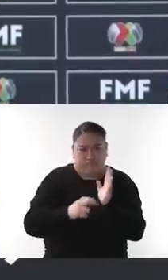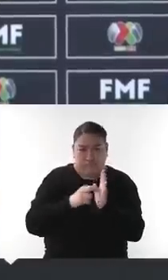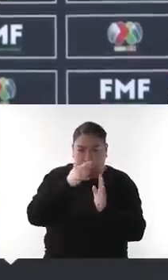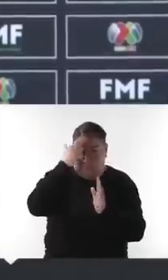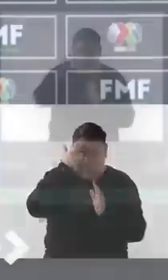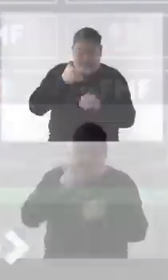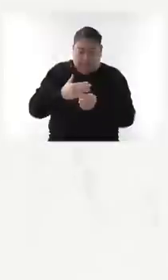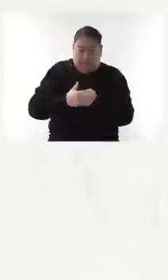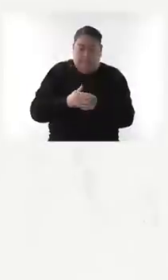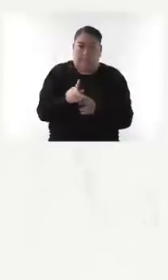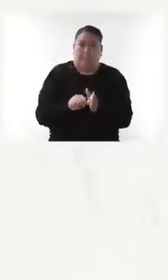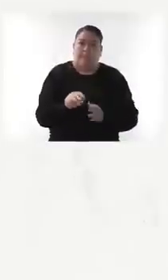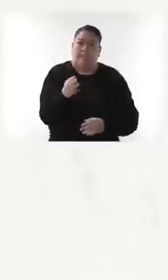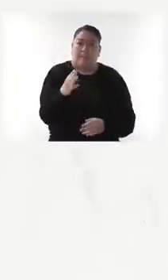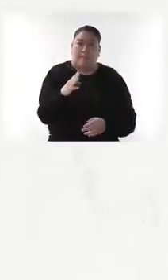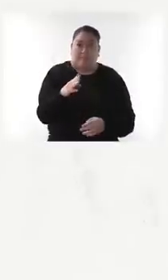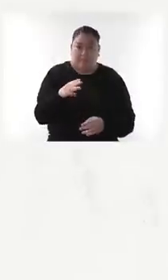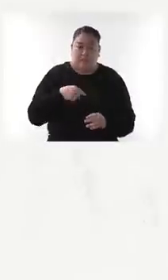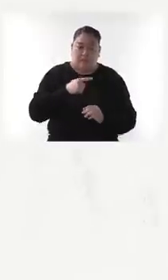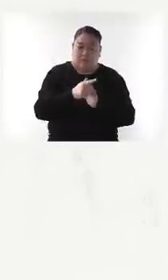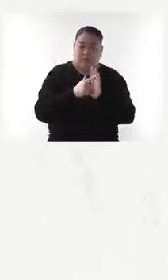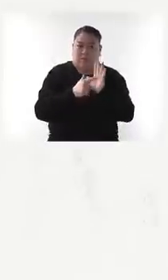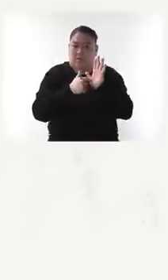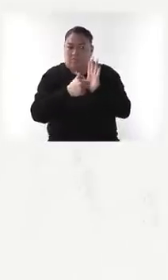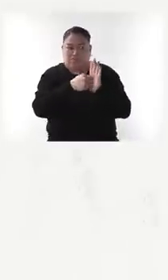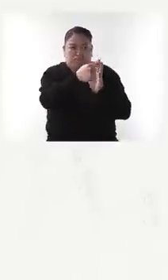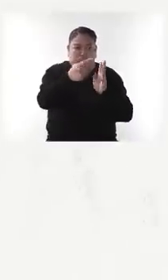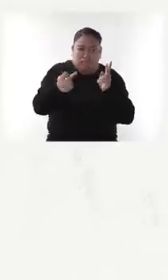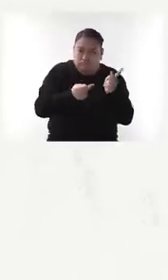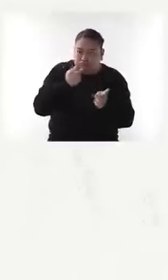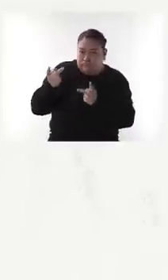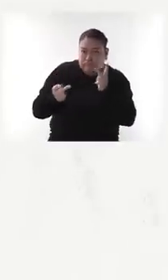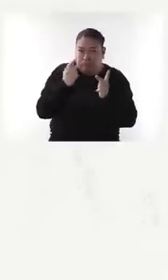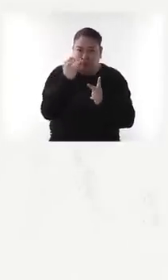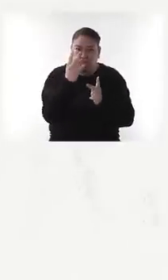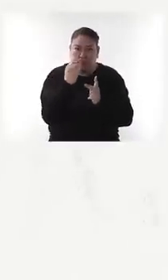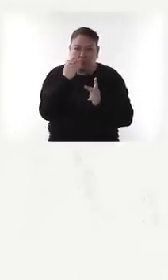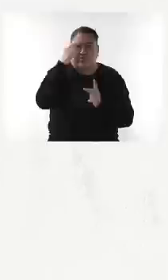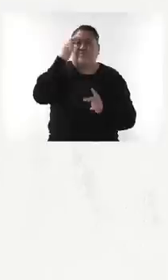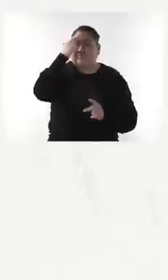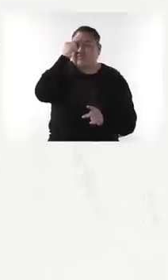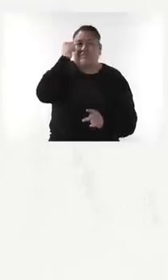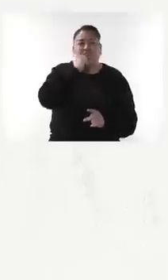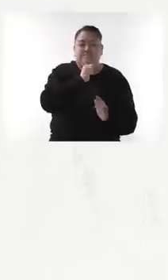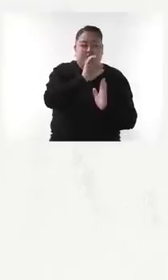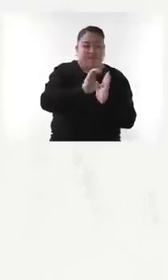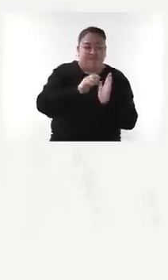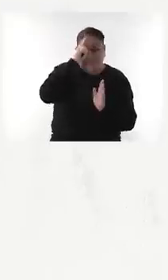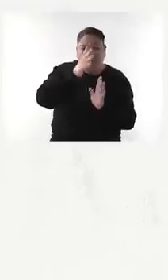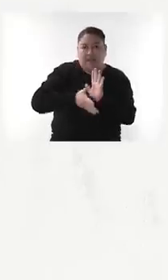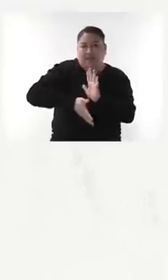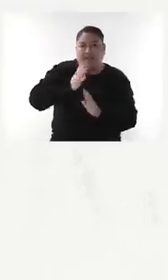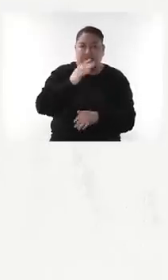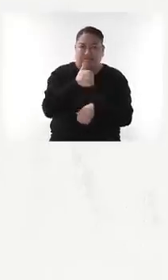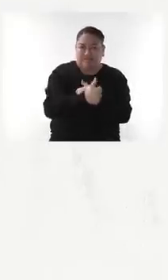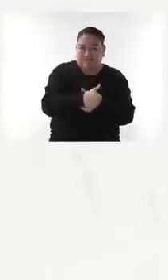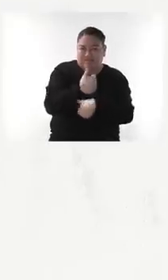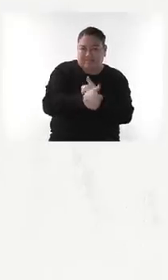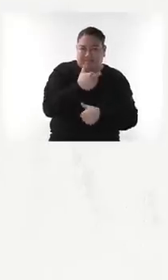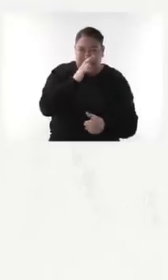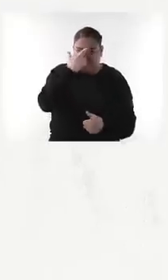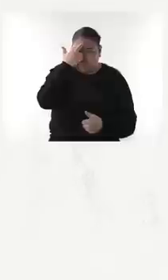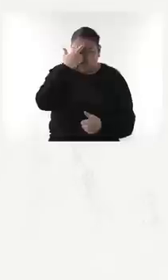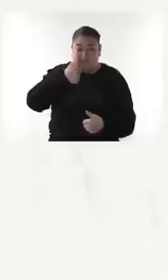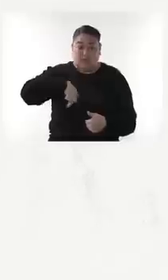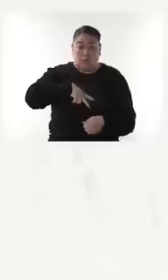Liga en mayo, desde luego por el efecto que tienen los calendarios en las competencias, no podemos modificar